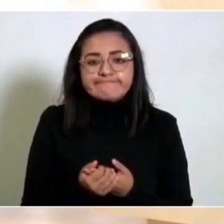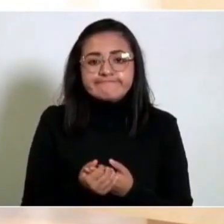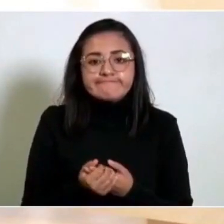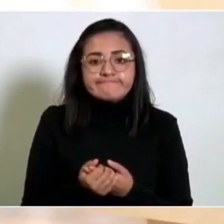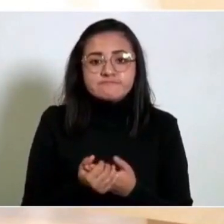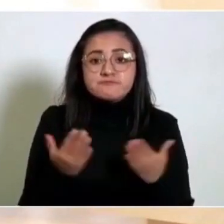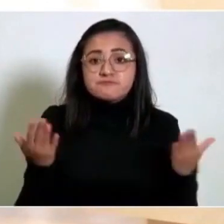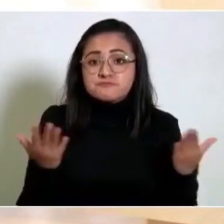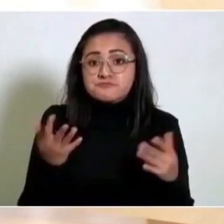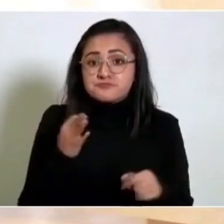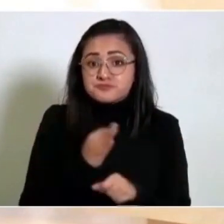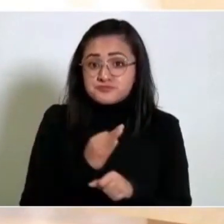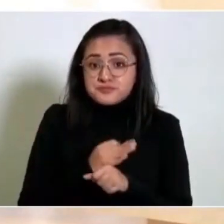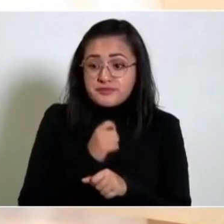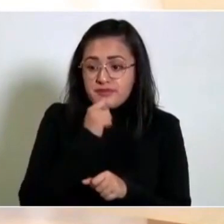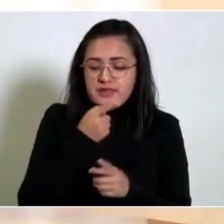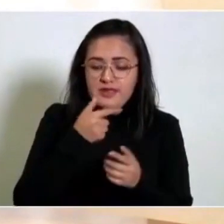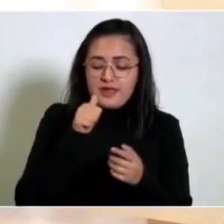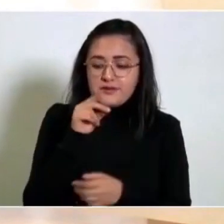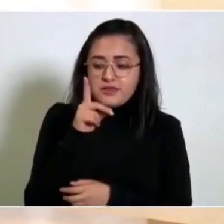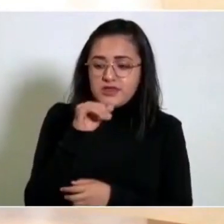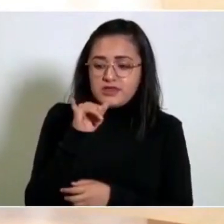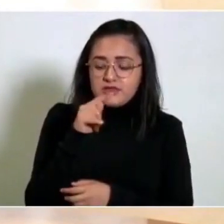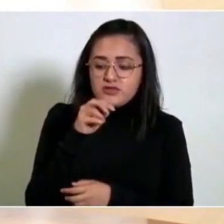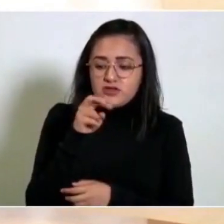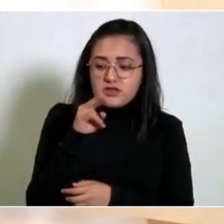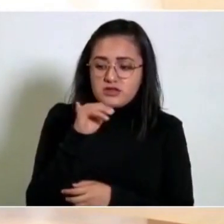llevar a cabo esta auditoría